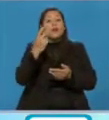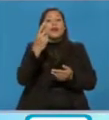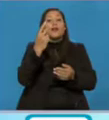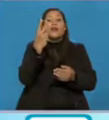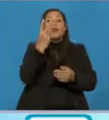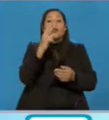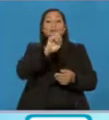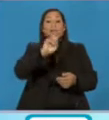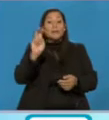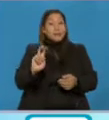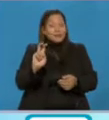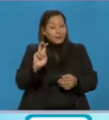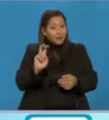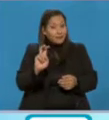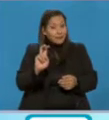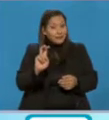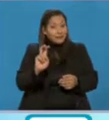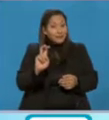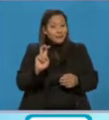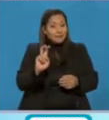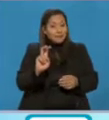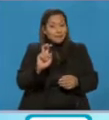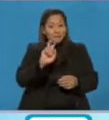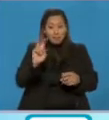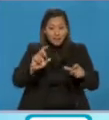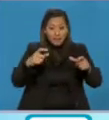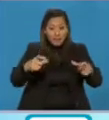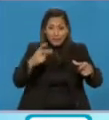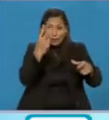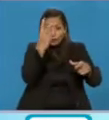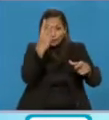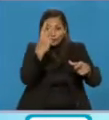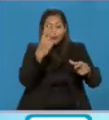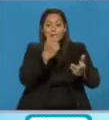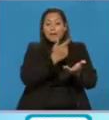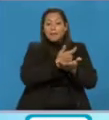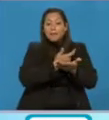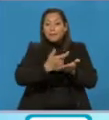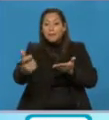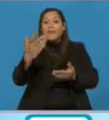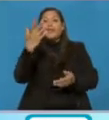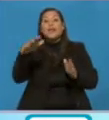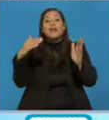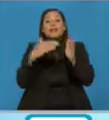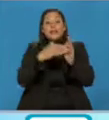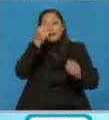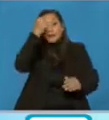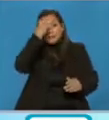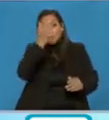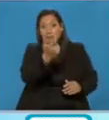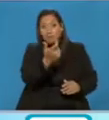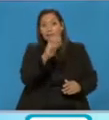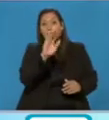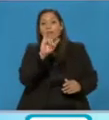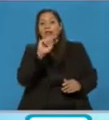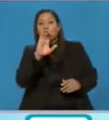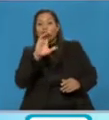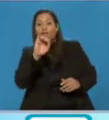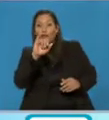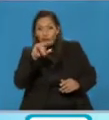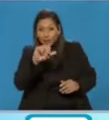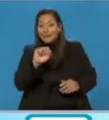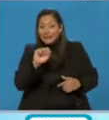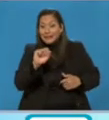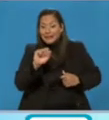pizzas. Al precio que se compraron esas pizzas, se pagaron 10,000 Bitcoins. Bueno, esos